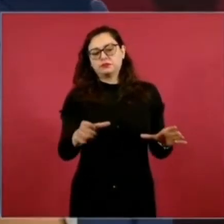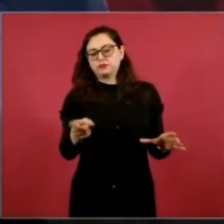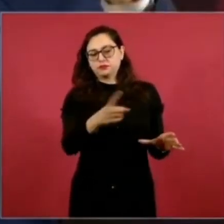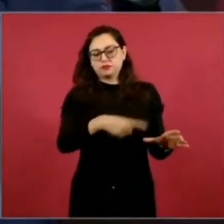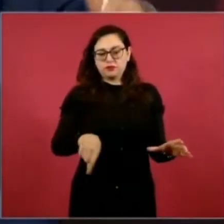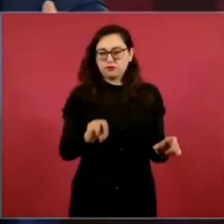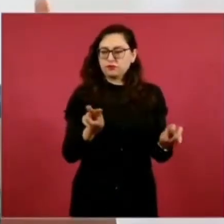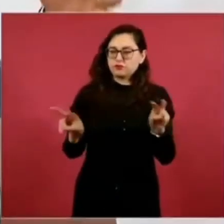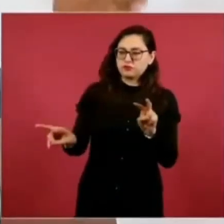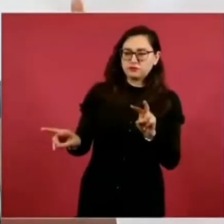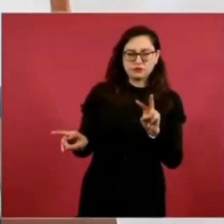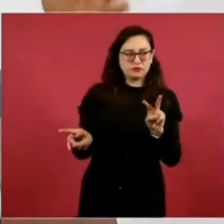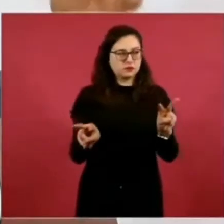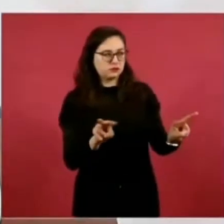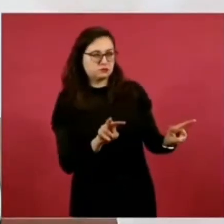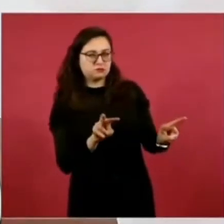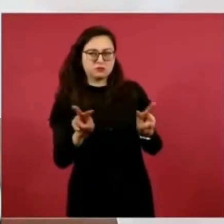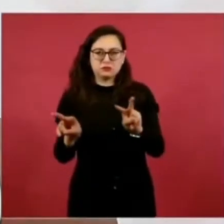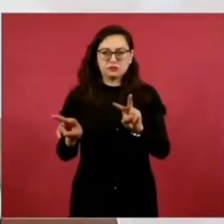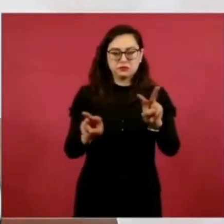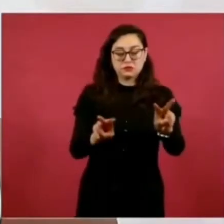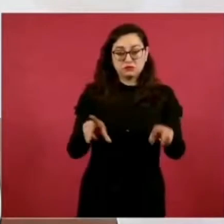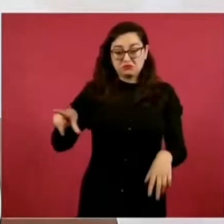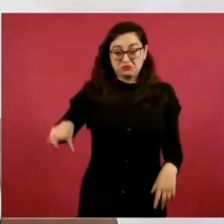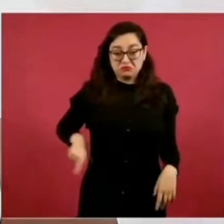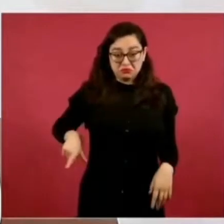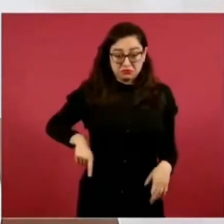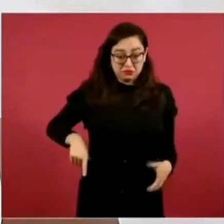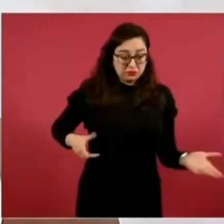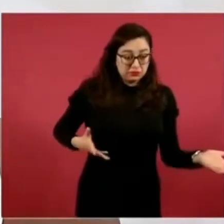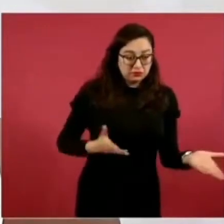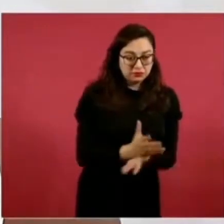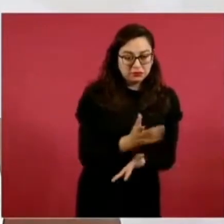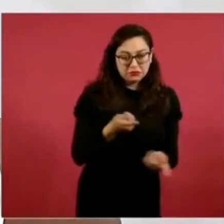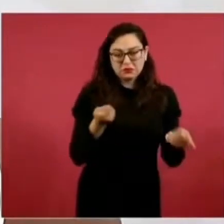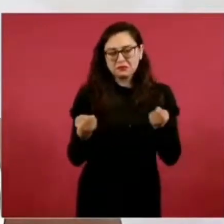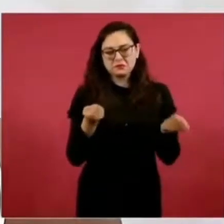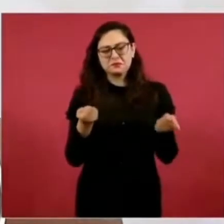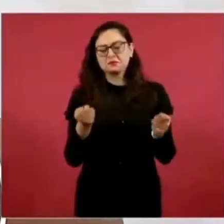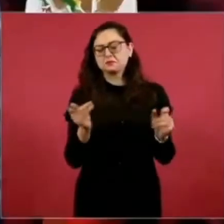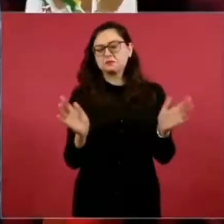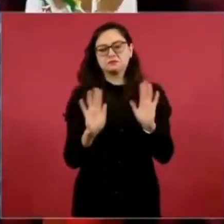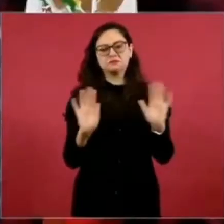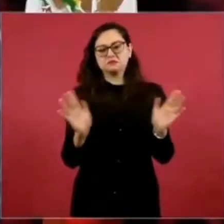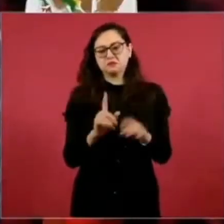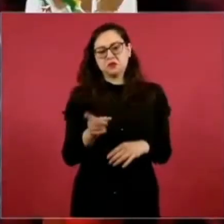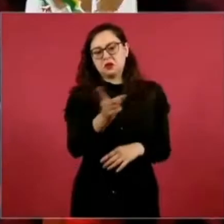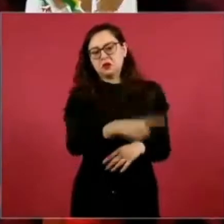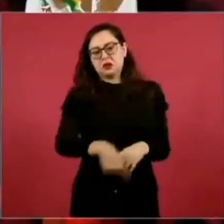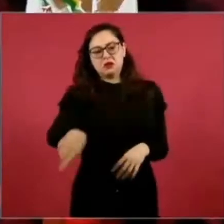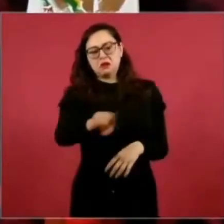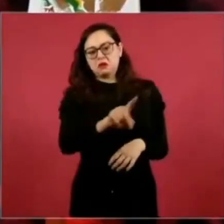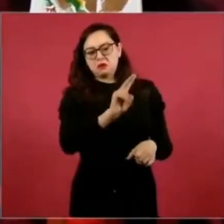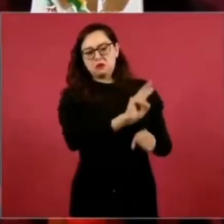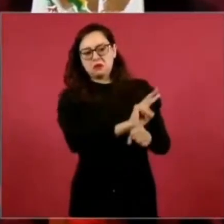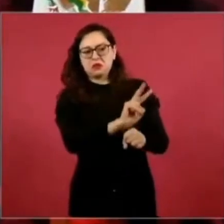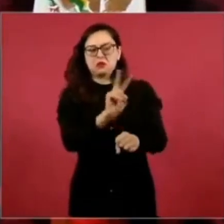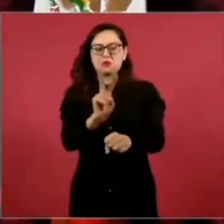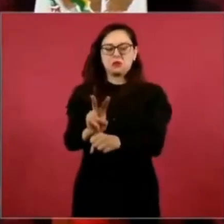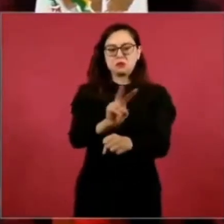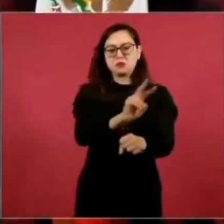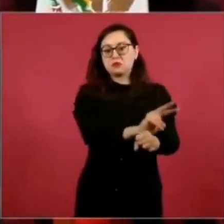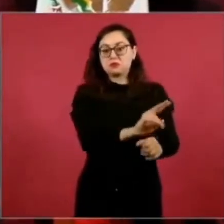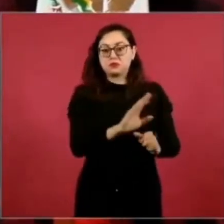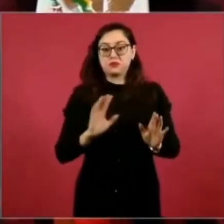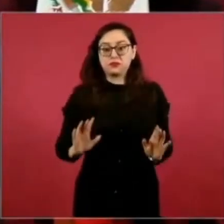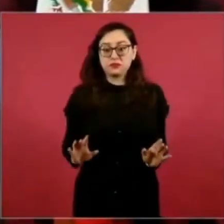en vez de reprimir y vaya que lo cuestionaba mucho fue